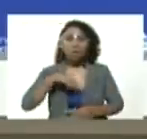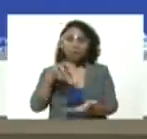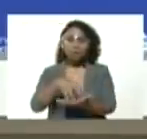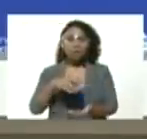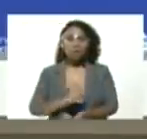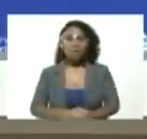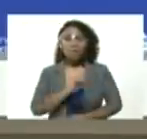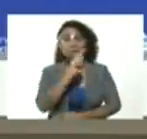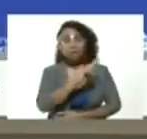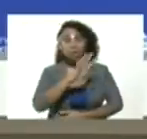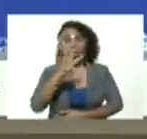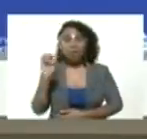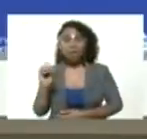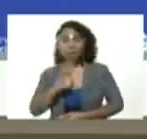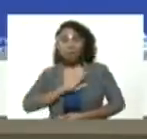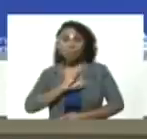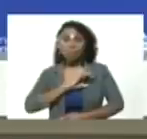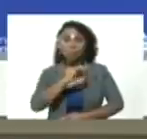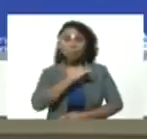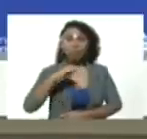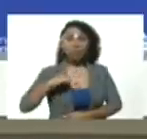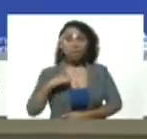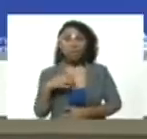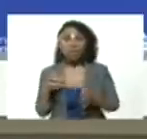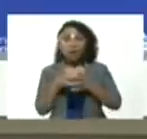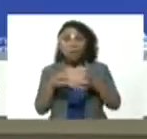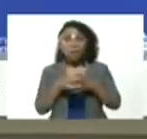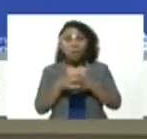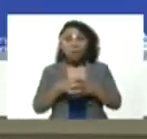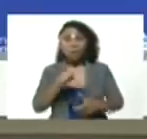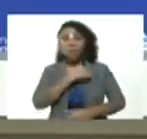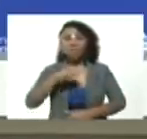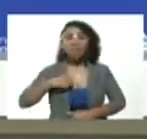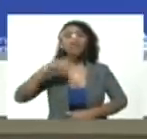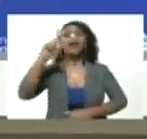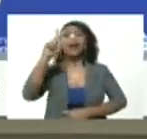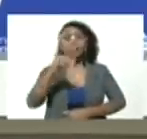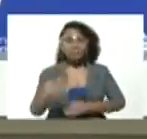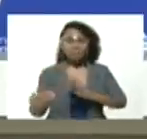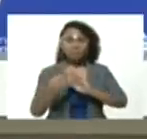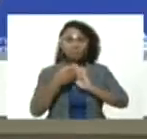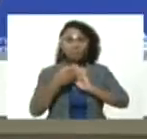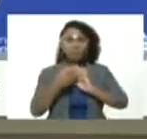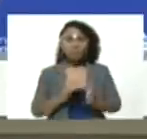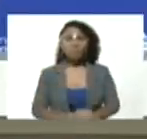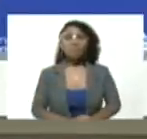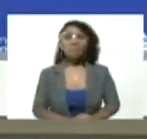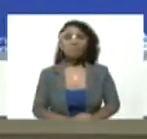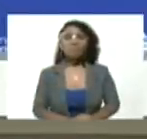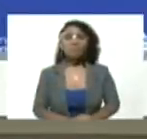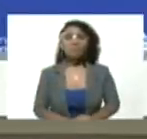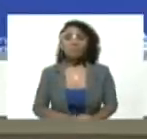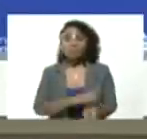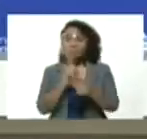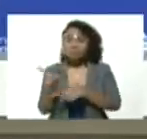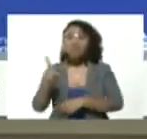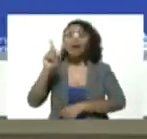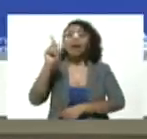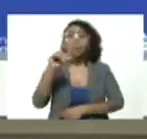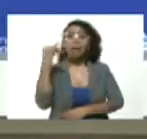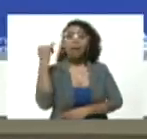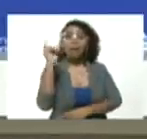y 140 propiedad privada. El sector privado también se vio afectado. De ellos también